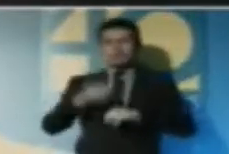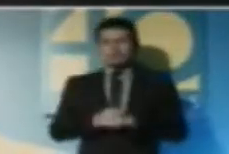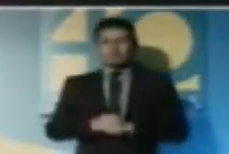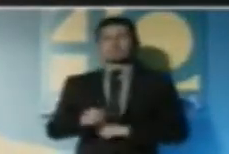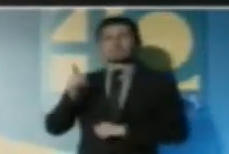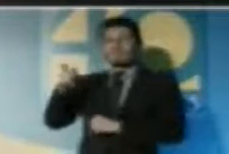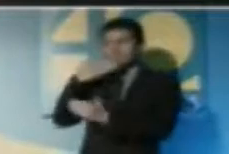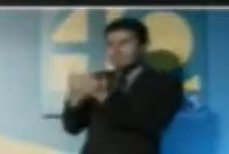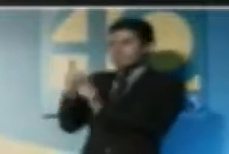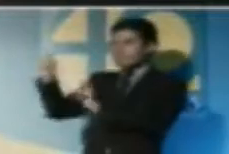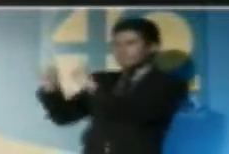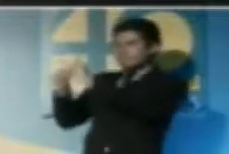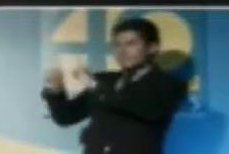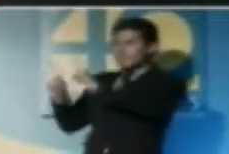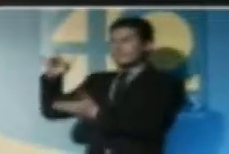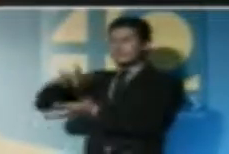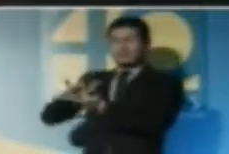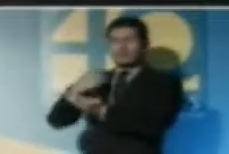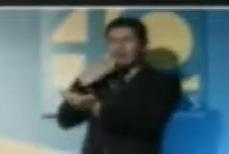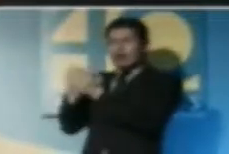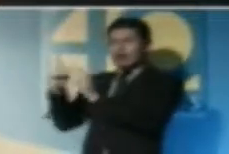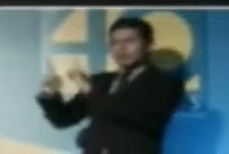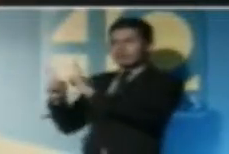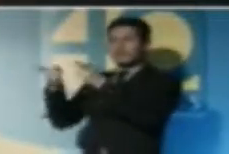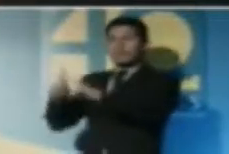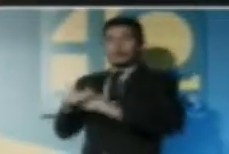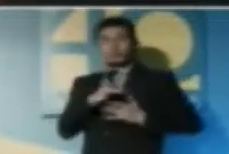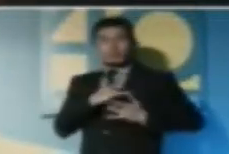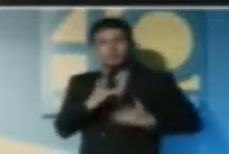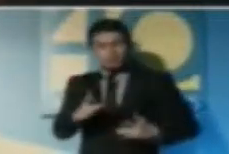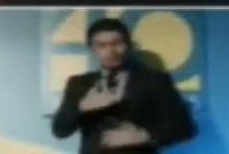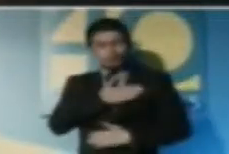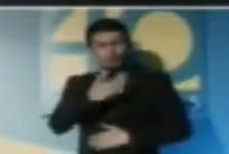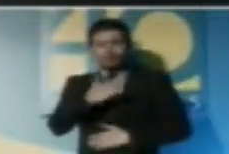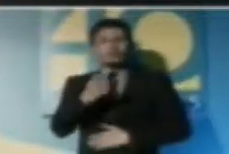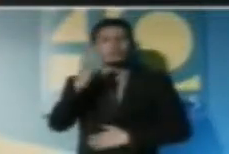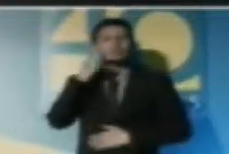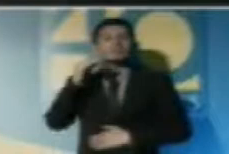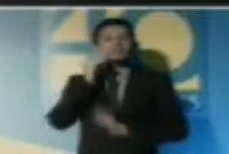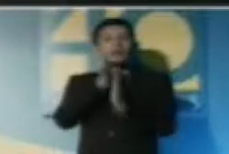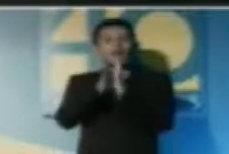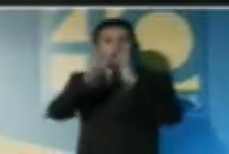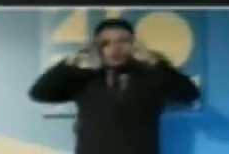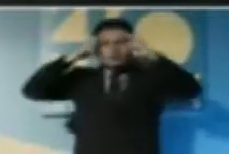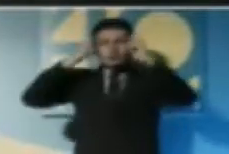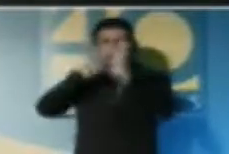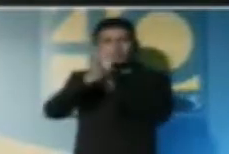les agradecemos su participación y su generosidad al compartir con nosotros sus experiencias y